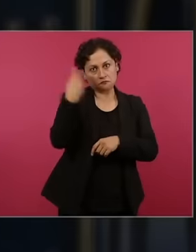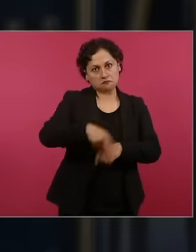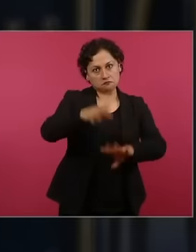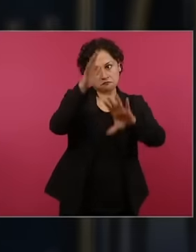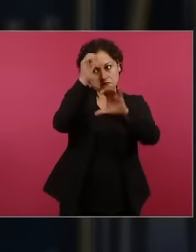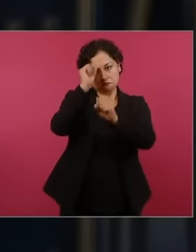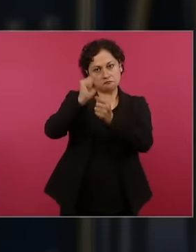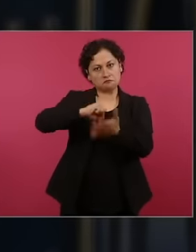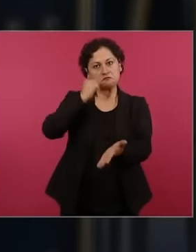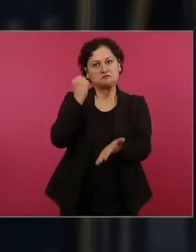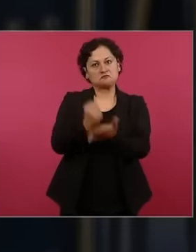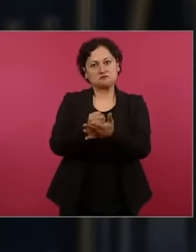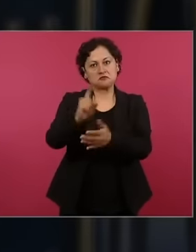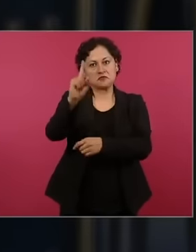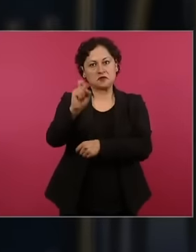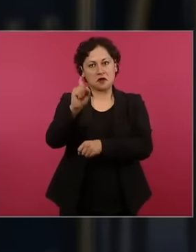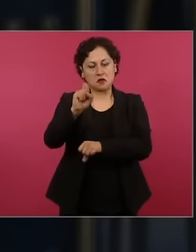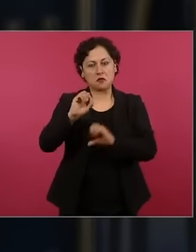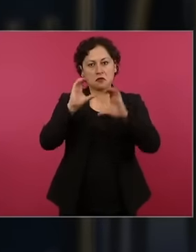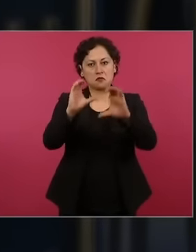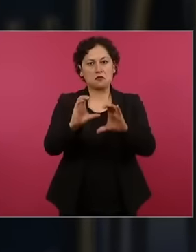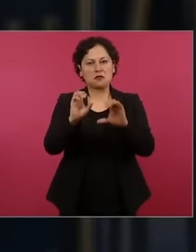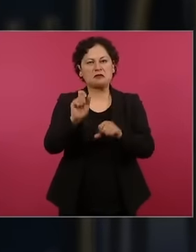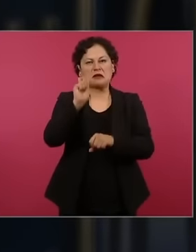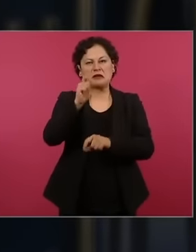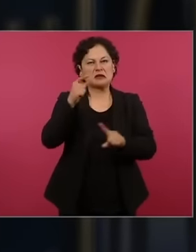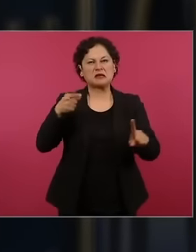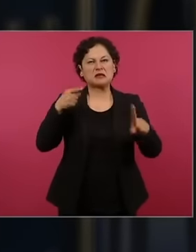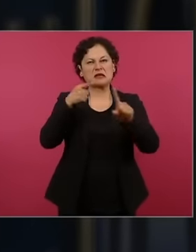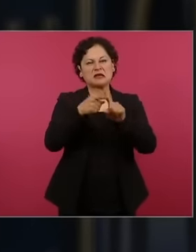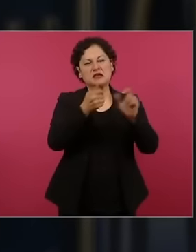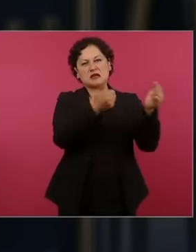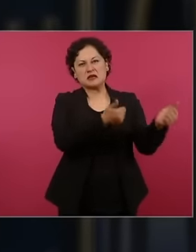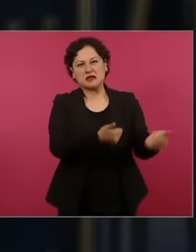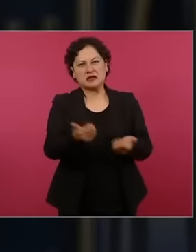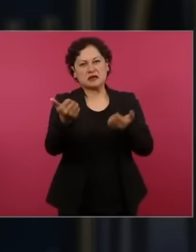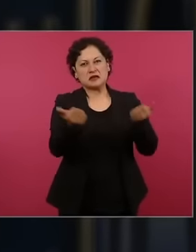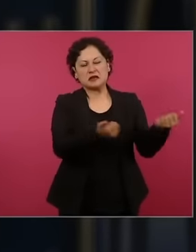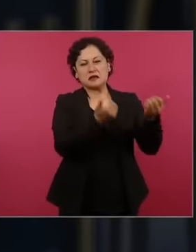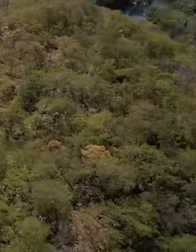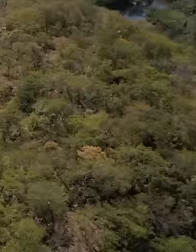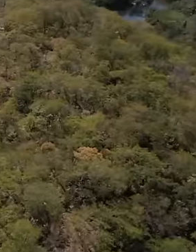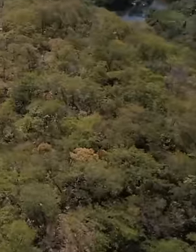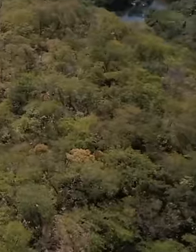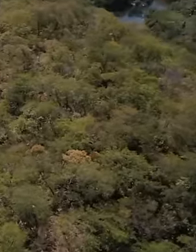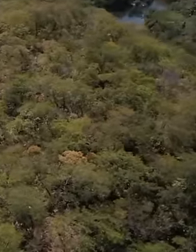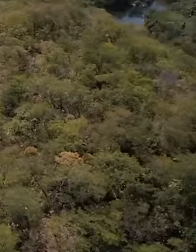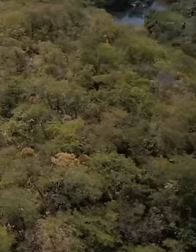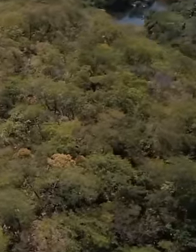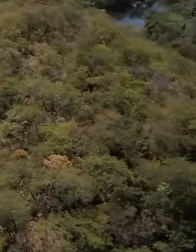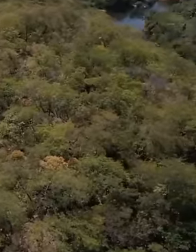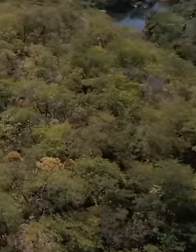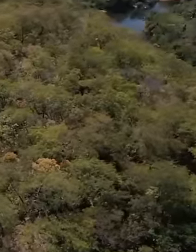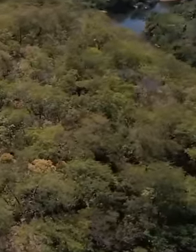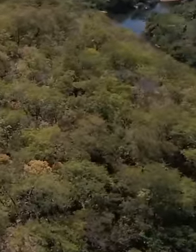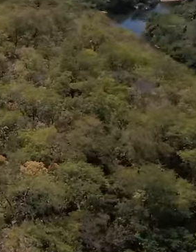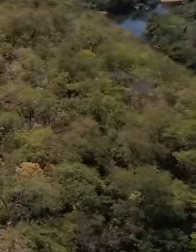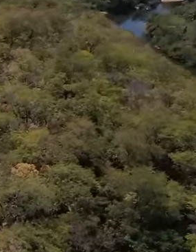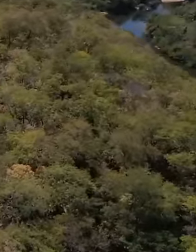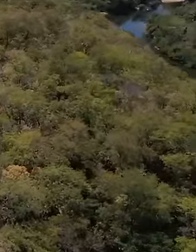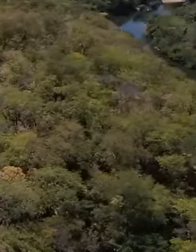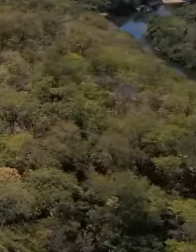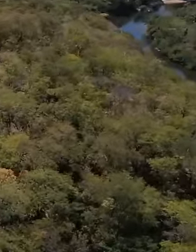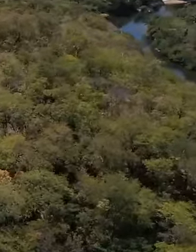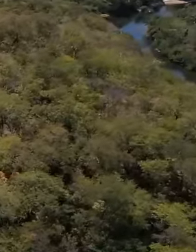enviar 1.75 millones de acres pies a Estados Unidos cada 5 años. Tiene México hasta octubre